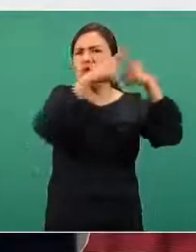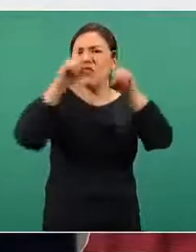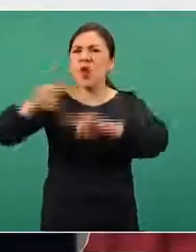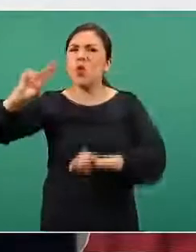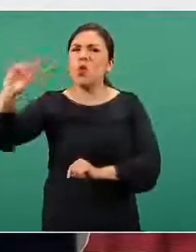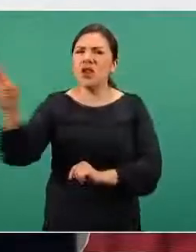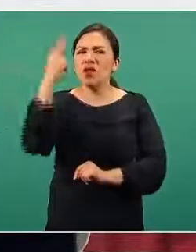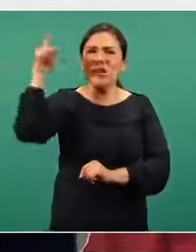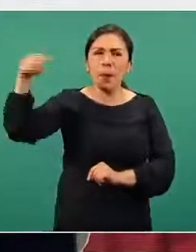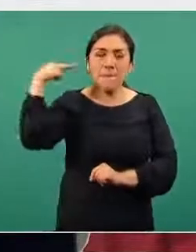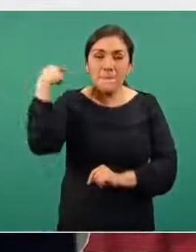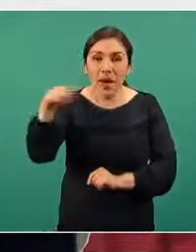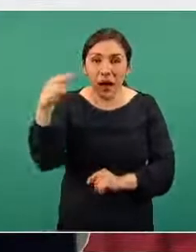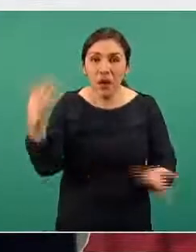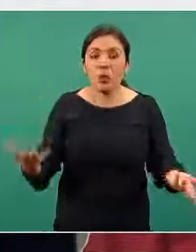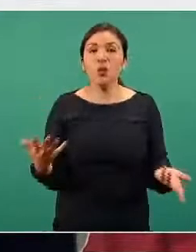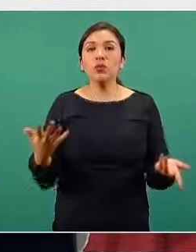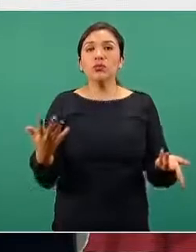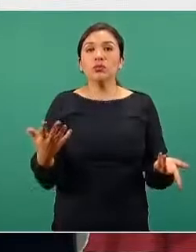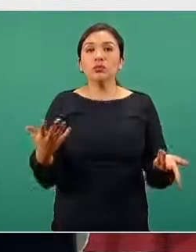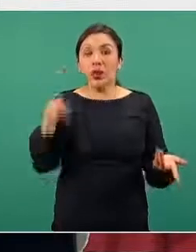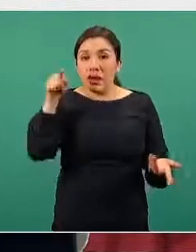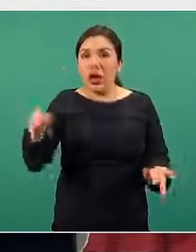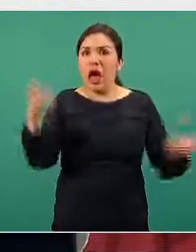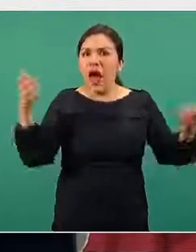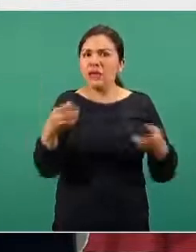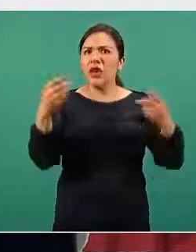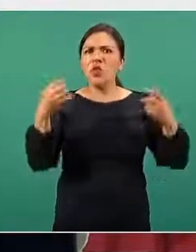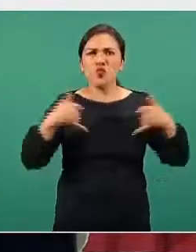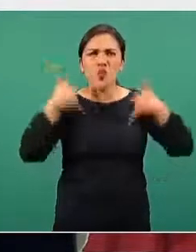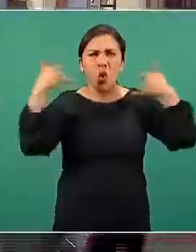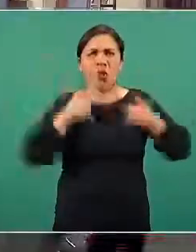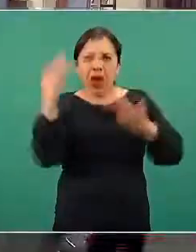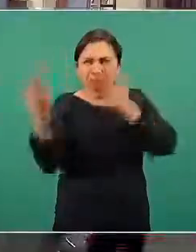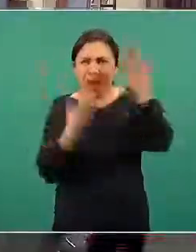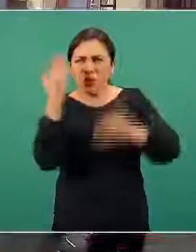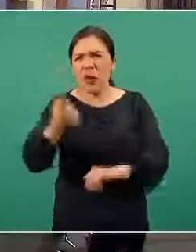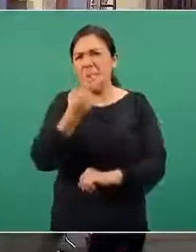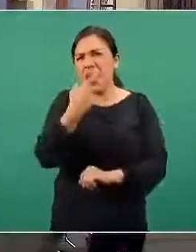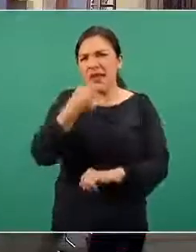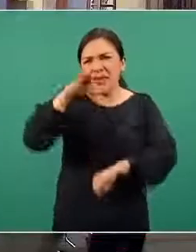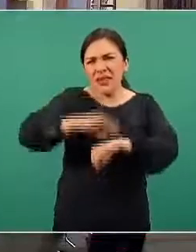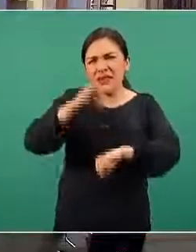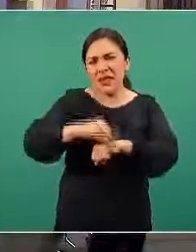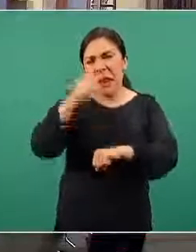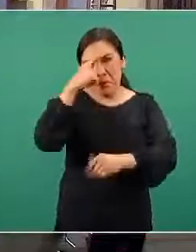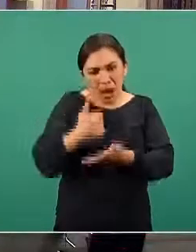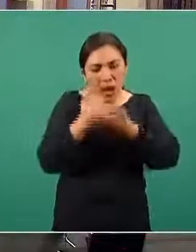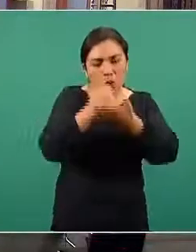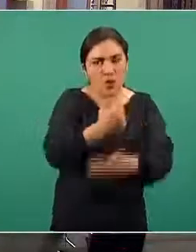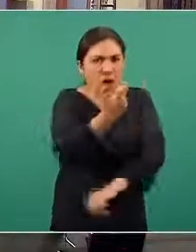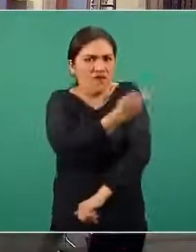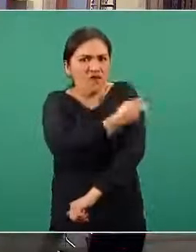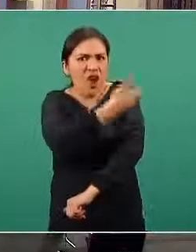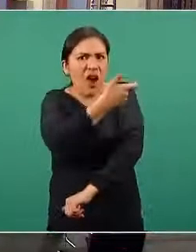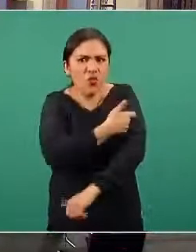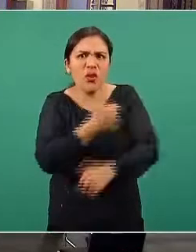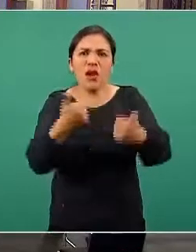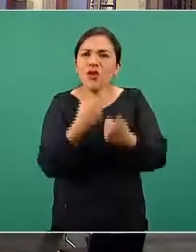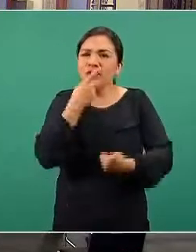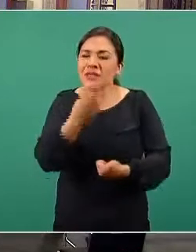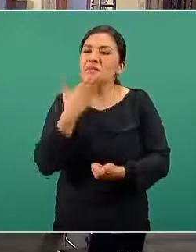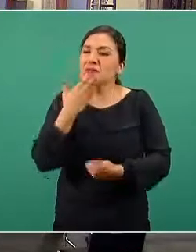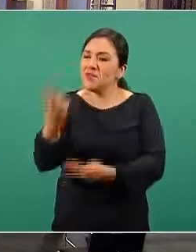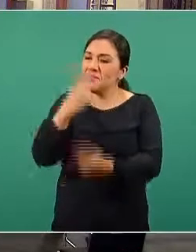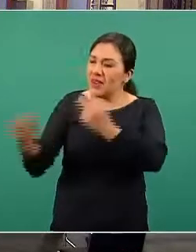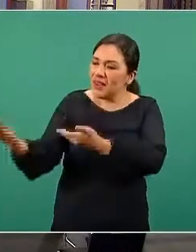Universidad Veracruzana, que iban los muchachos pasantes de medicina a ayudarnos a vacunar, a darles la bienvenida